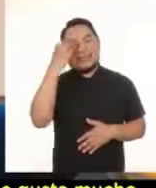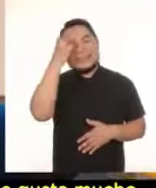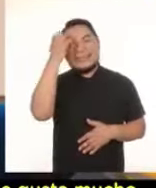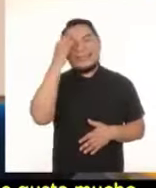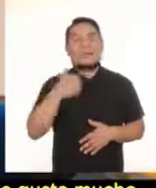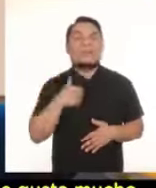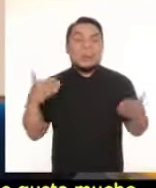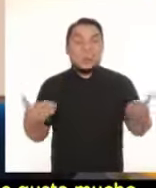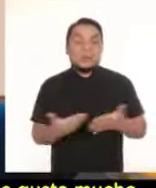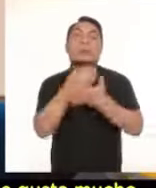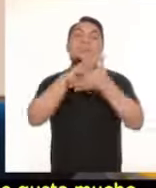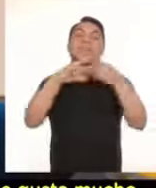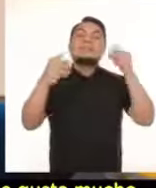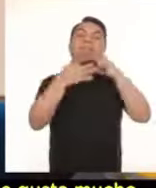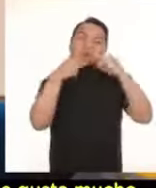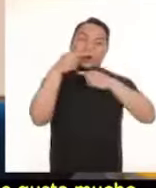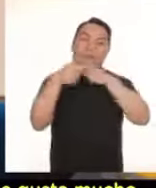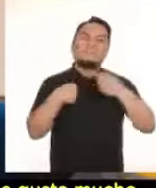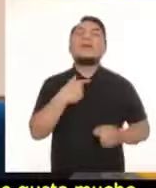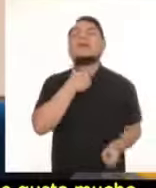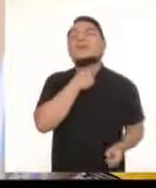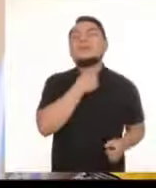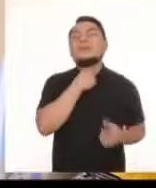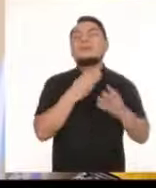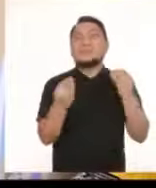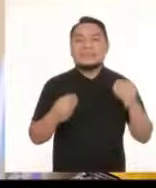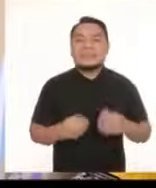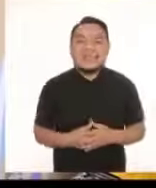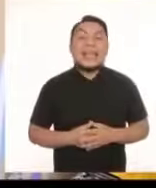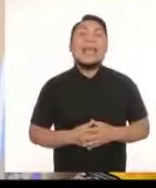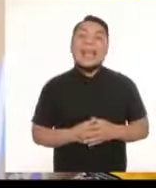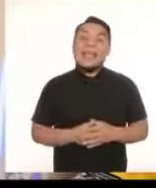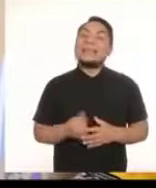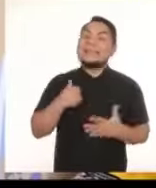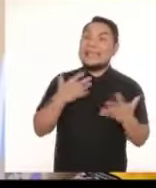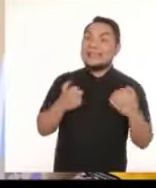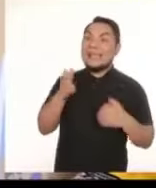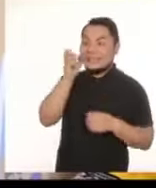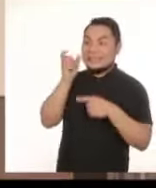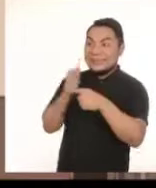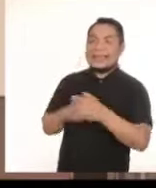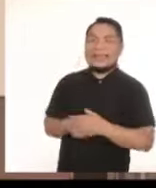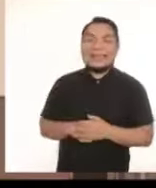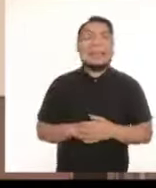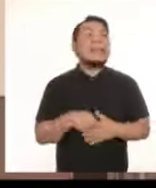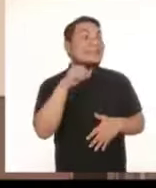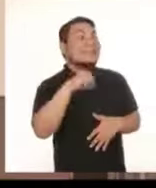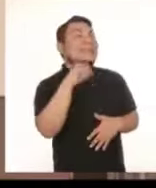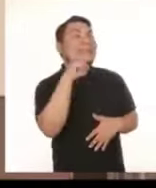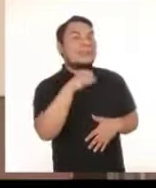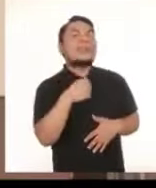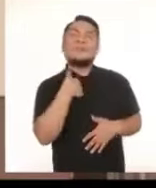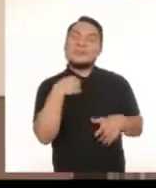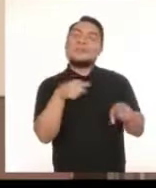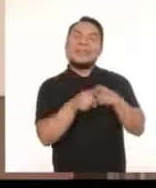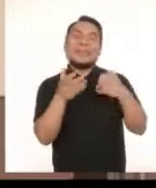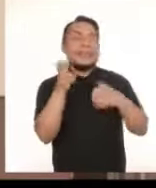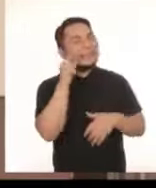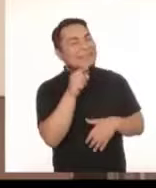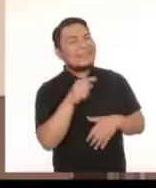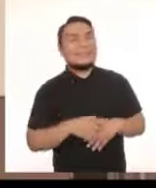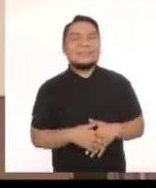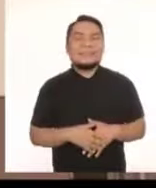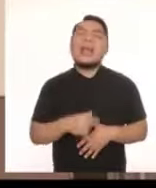traigo una nueva historia que me gusta mucho. ¡Wow! Ya quiero escucharla. Sí, yo